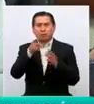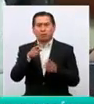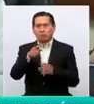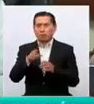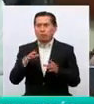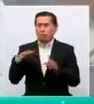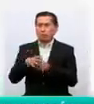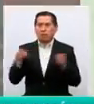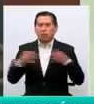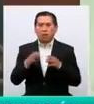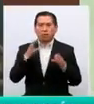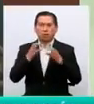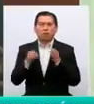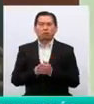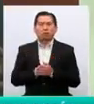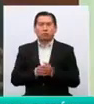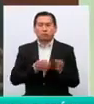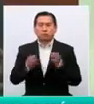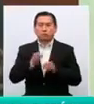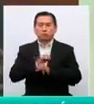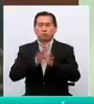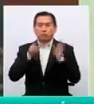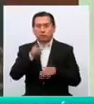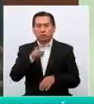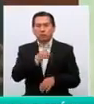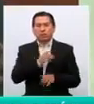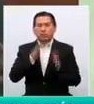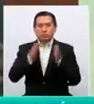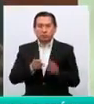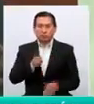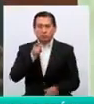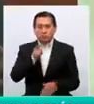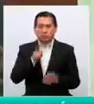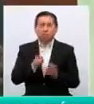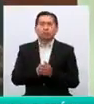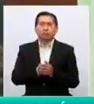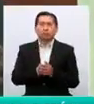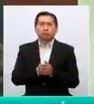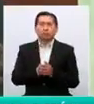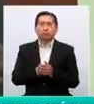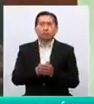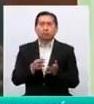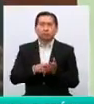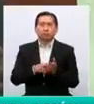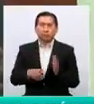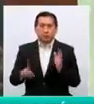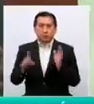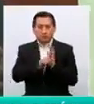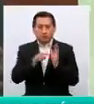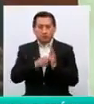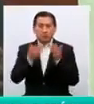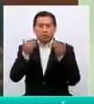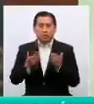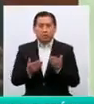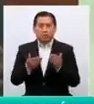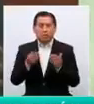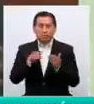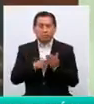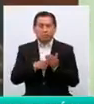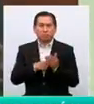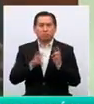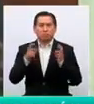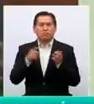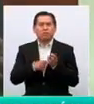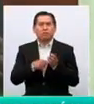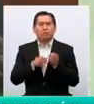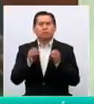terrorista comunicacional. Aclararle al diputado José Carlos Gutiérrez que la normativa vigente en lo que se